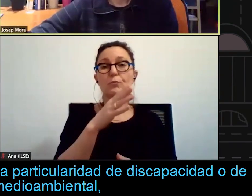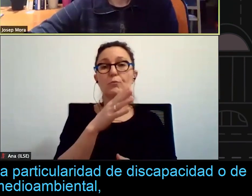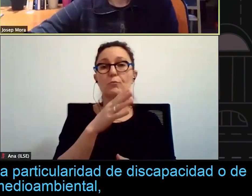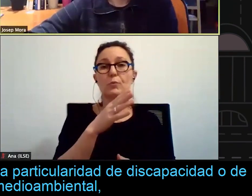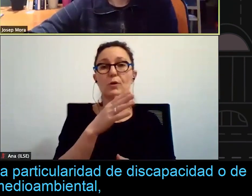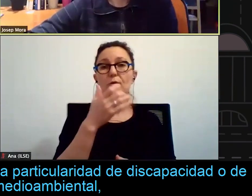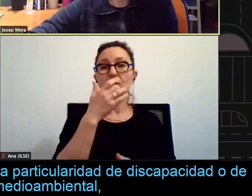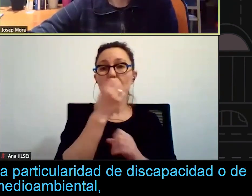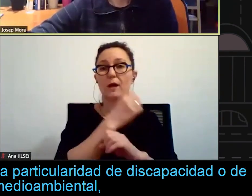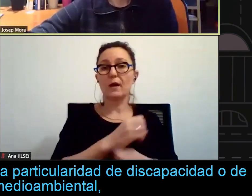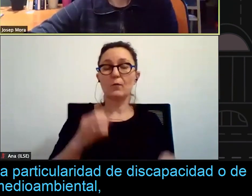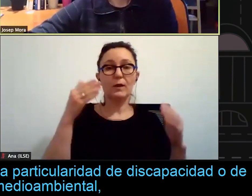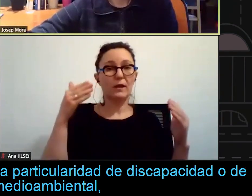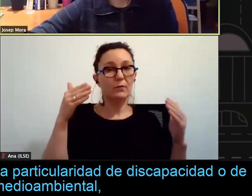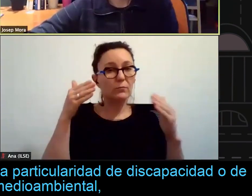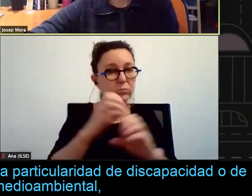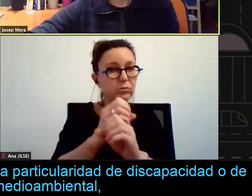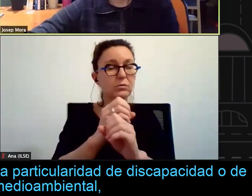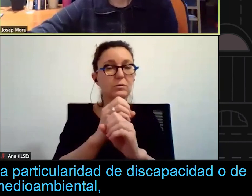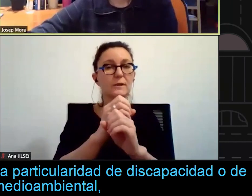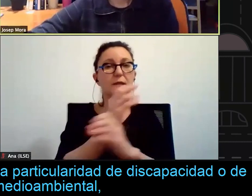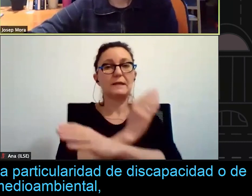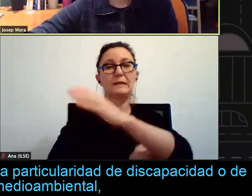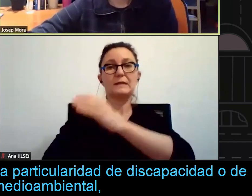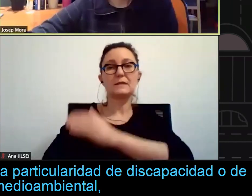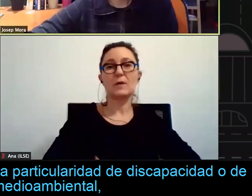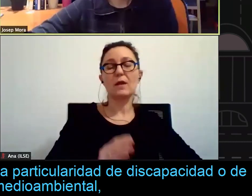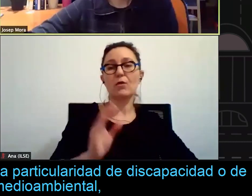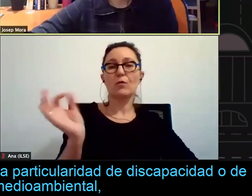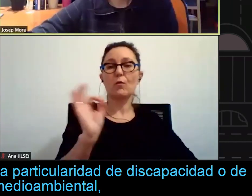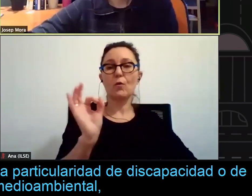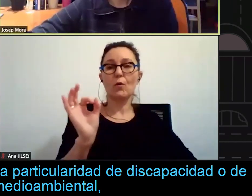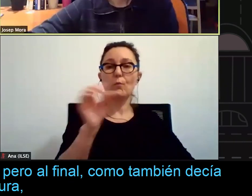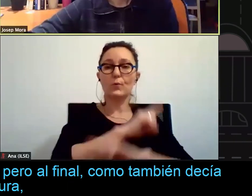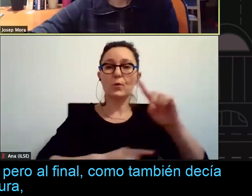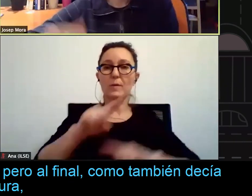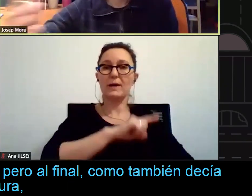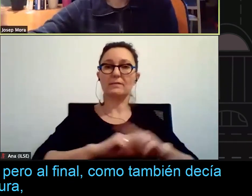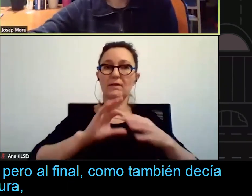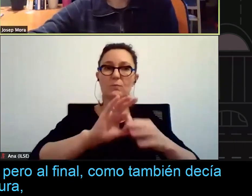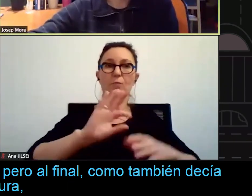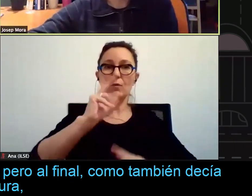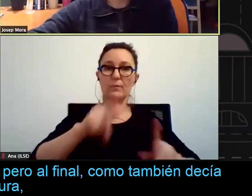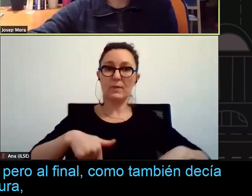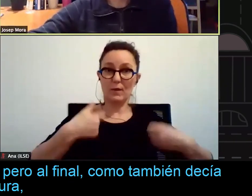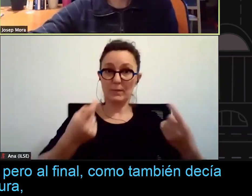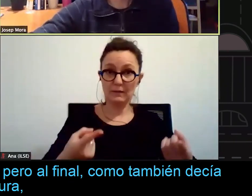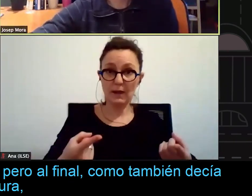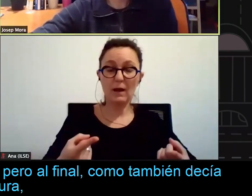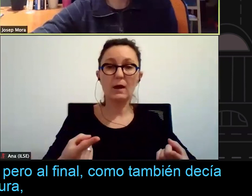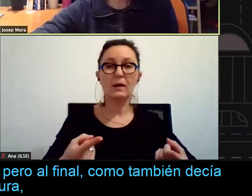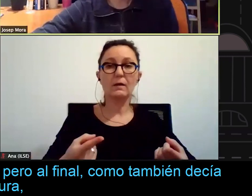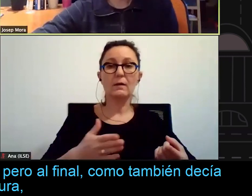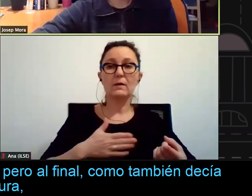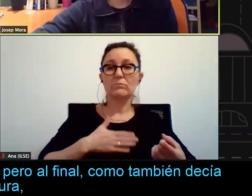una particularidad, ¿no?, de discapacidad o de problemática medioambiental es algo que nosotros valoramos, ¿no?, pero al final,